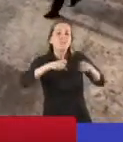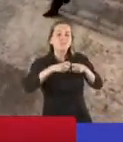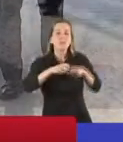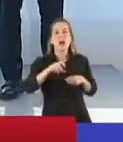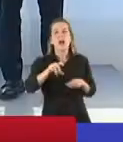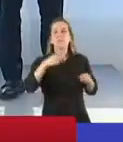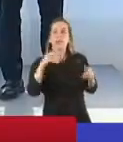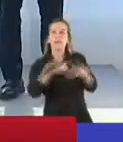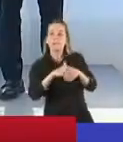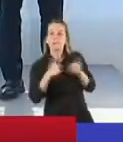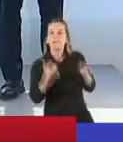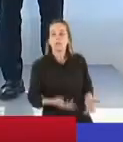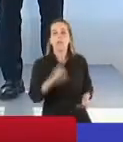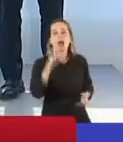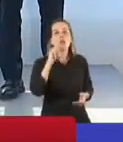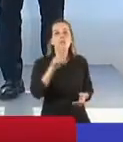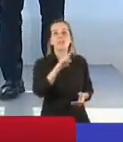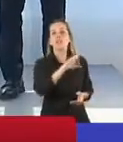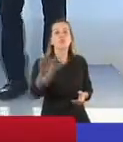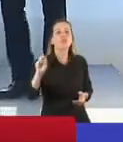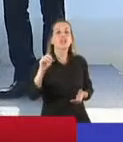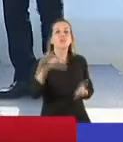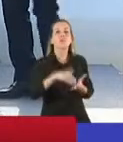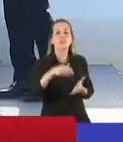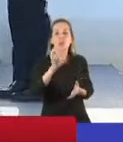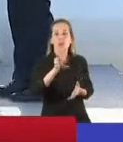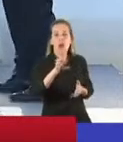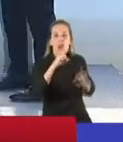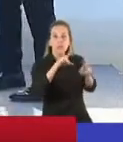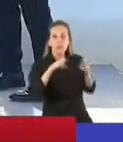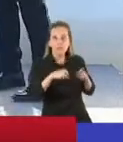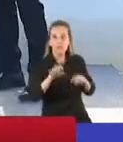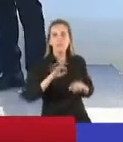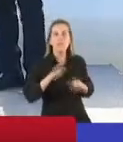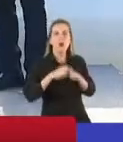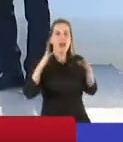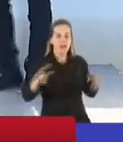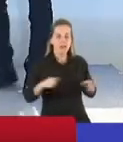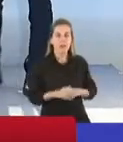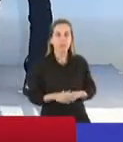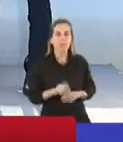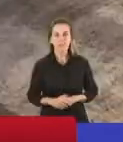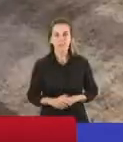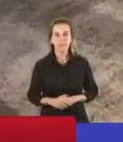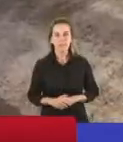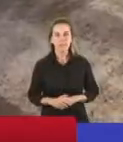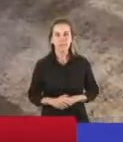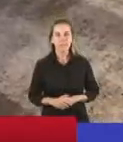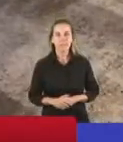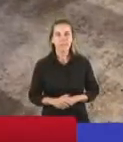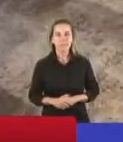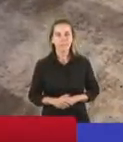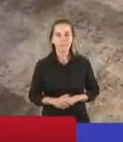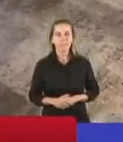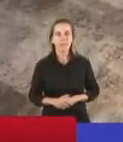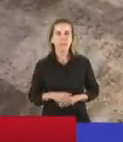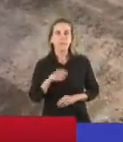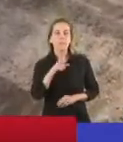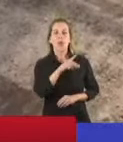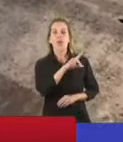20 segundos. Después fueron. Contaban que el destrato. Periodistas que han estado en la. Viste, en la cocina, en la trastienda, primero